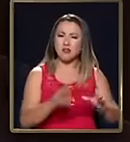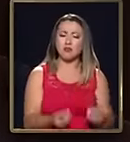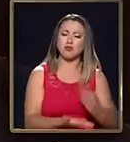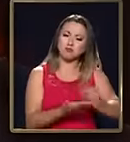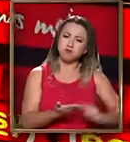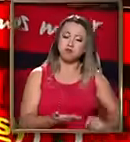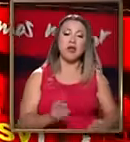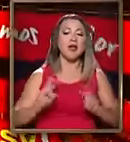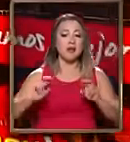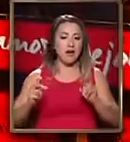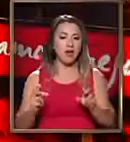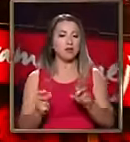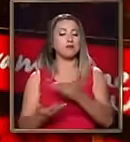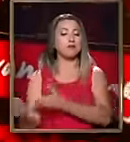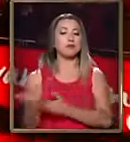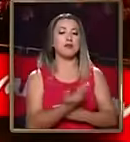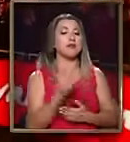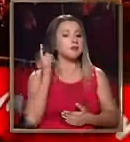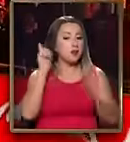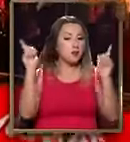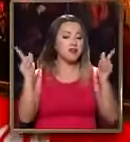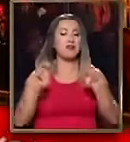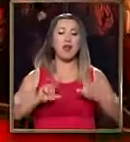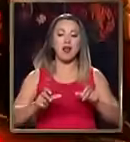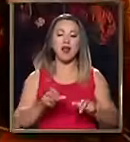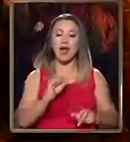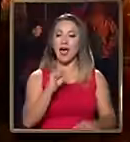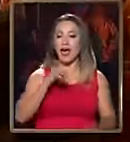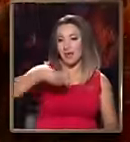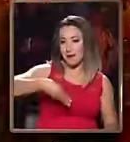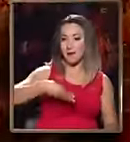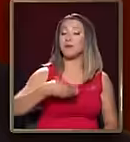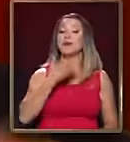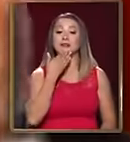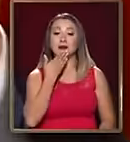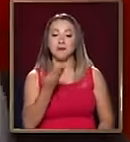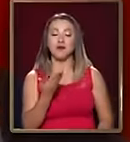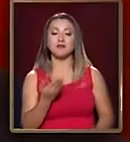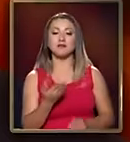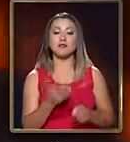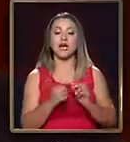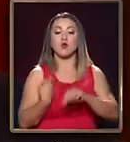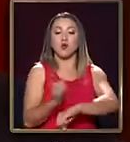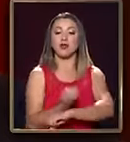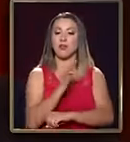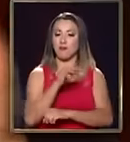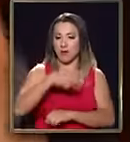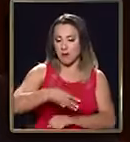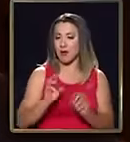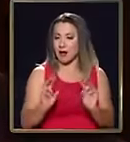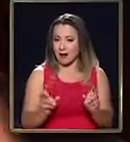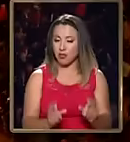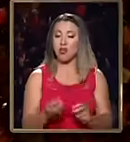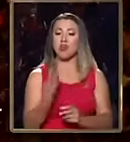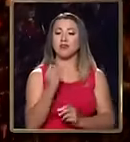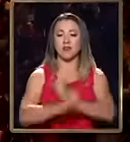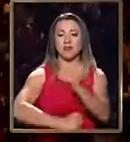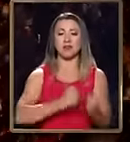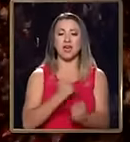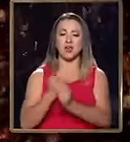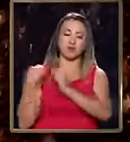la radio cuando todavía se escuchaba con fuerza la radio AM y también en la radio FM. Son 30 años